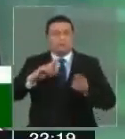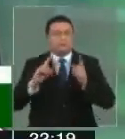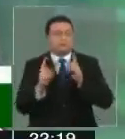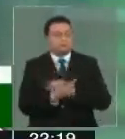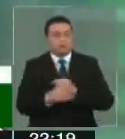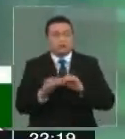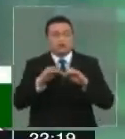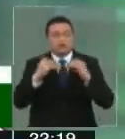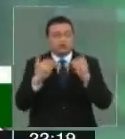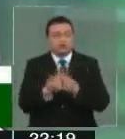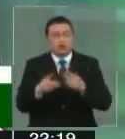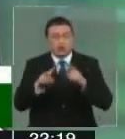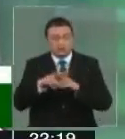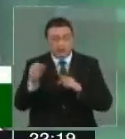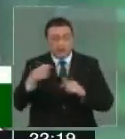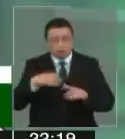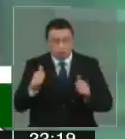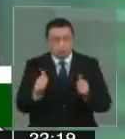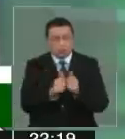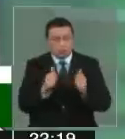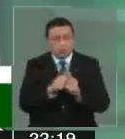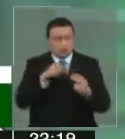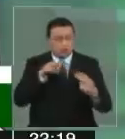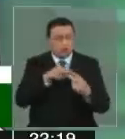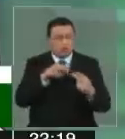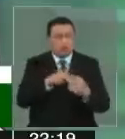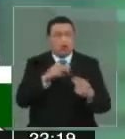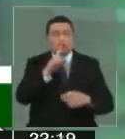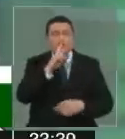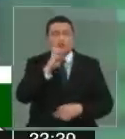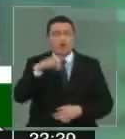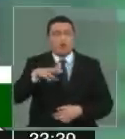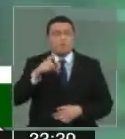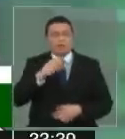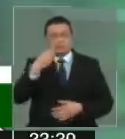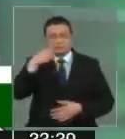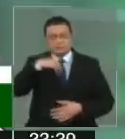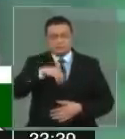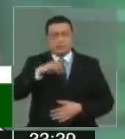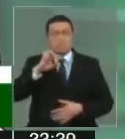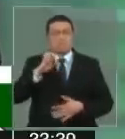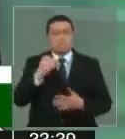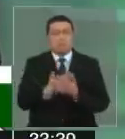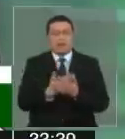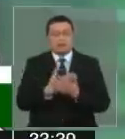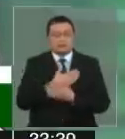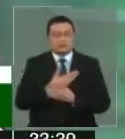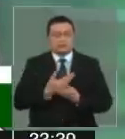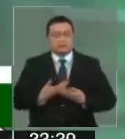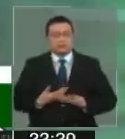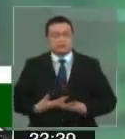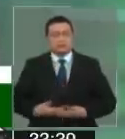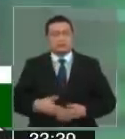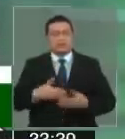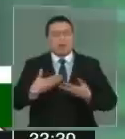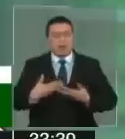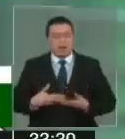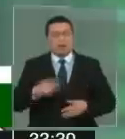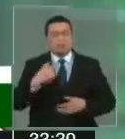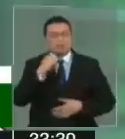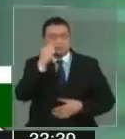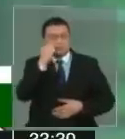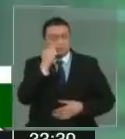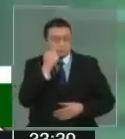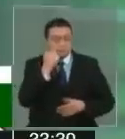Todo lo que ya yo había descubierto con Tomás, una suerte de paz interior, de calma, de piel,